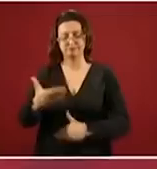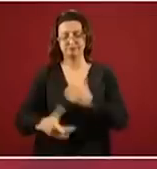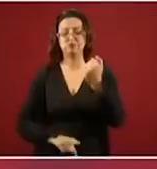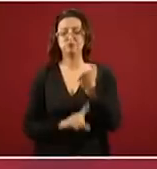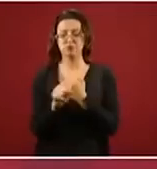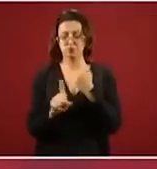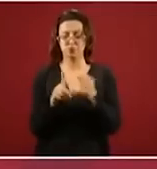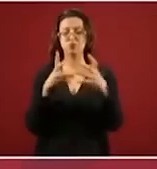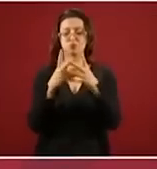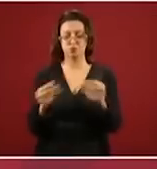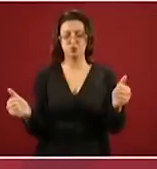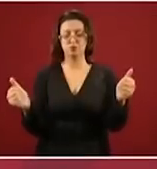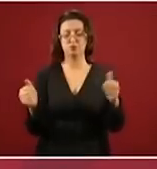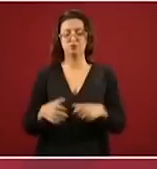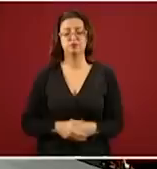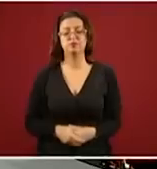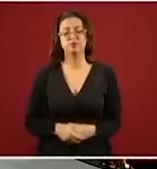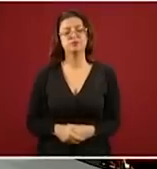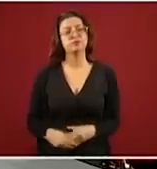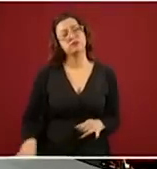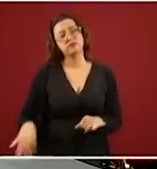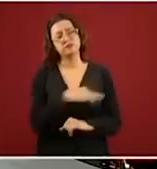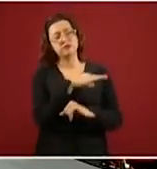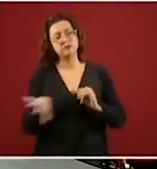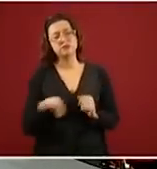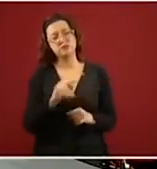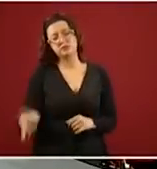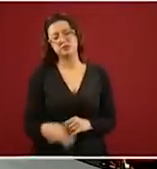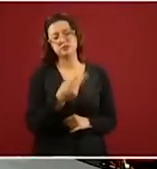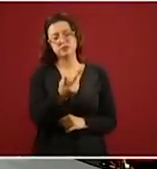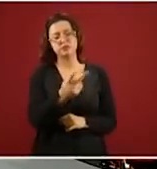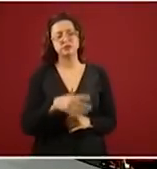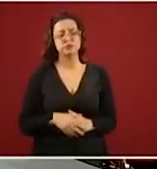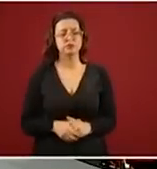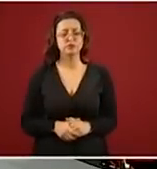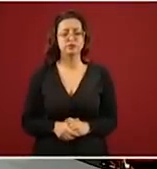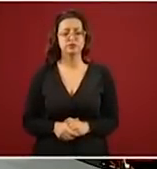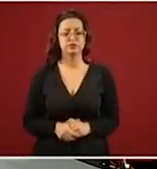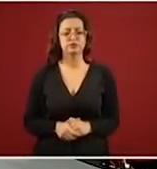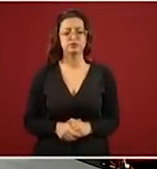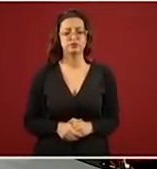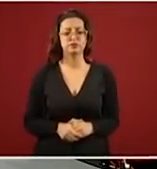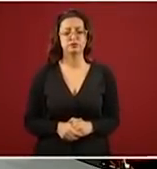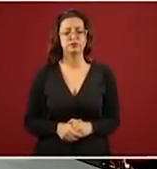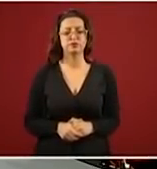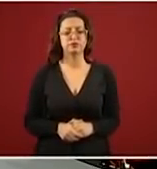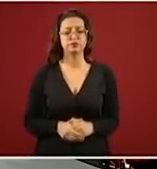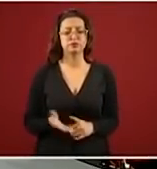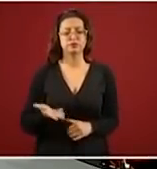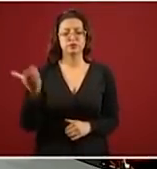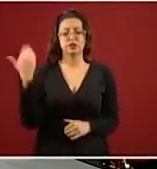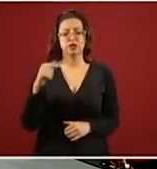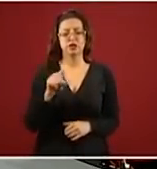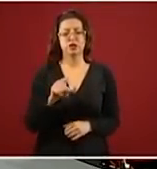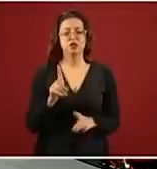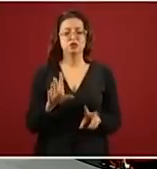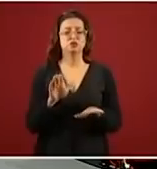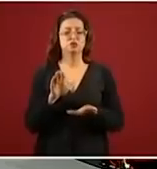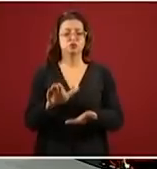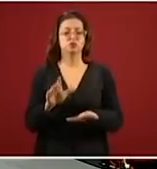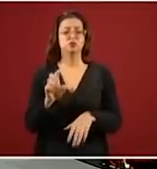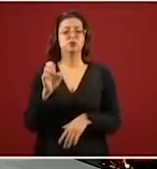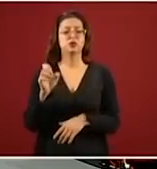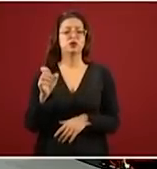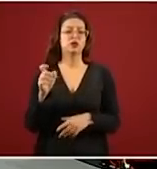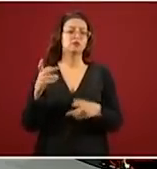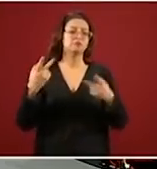lo tenemos finalmente en el tema ya habla usted él hace unos días de cuestión de extradición de algunos ex funcionarios